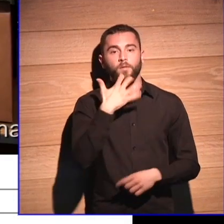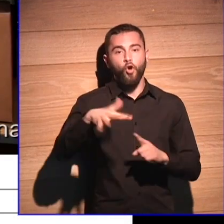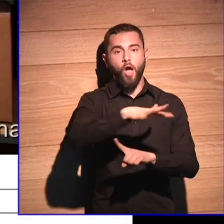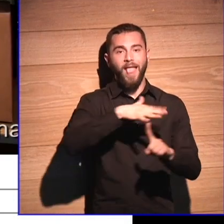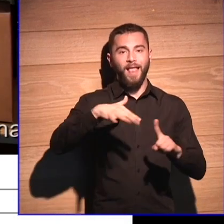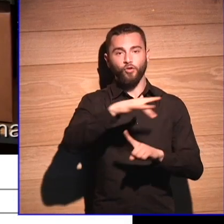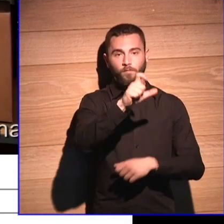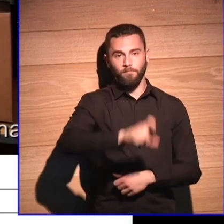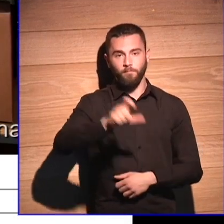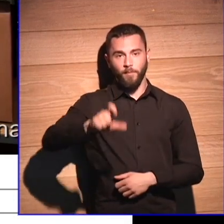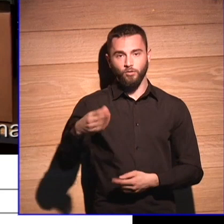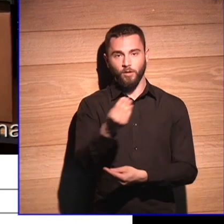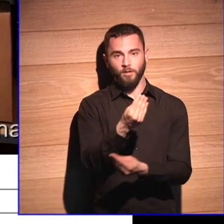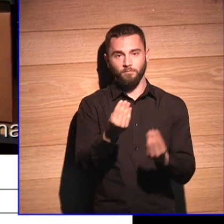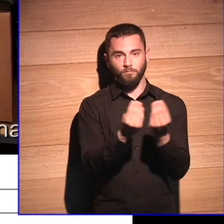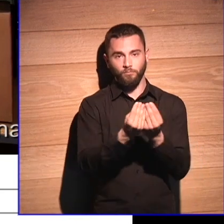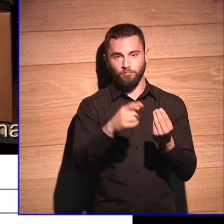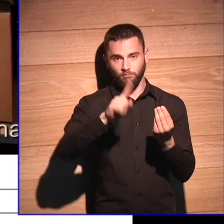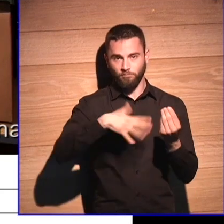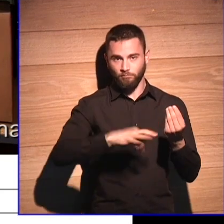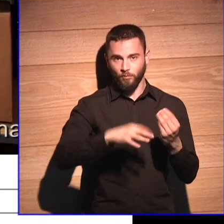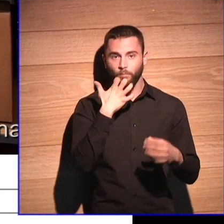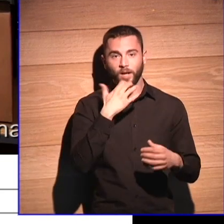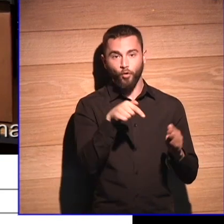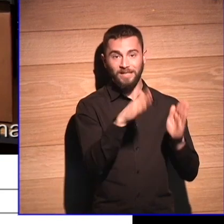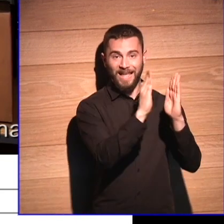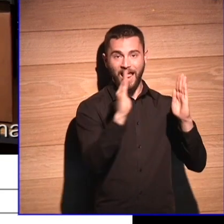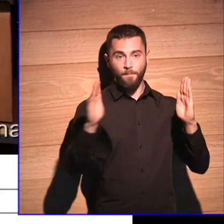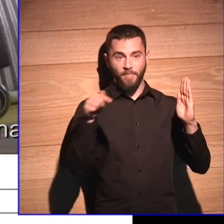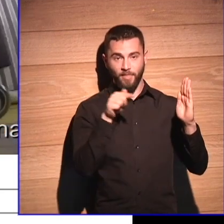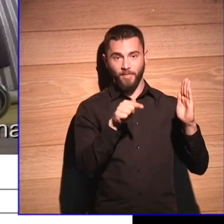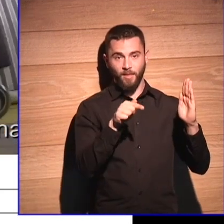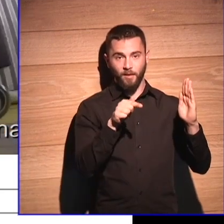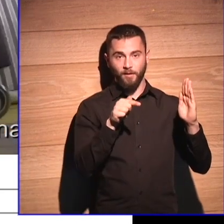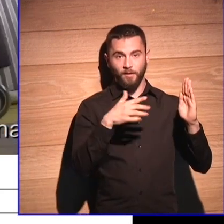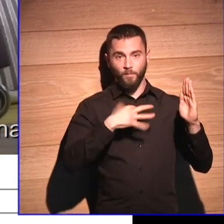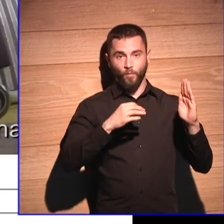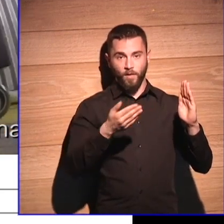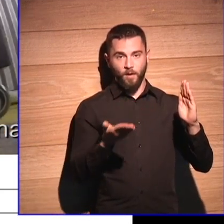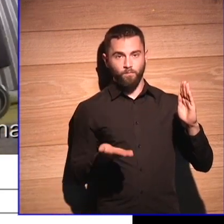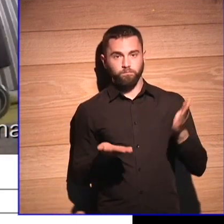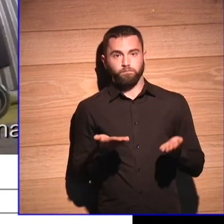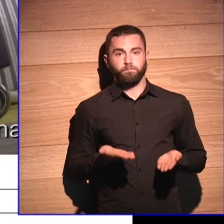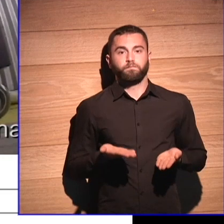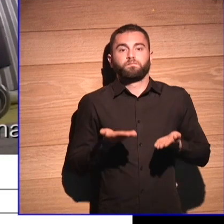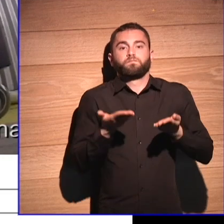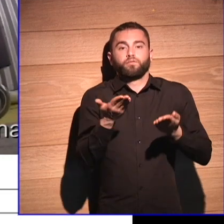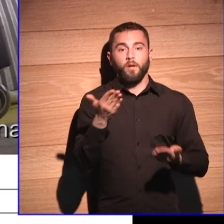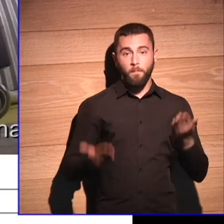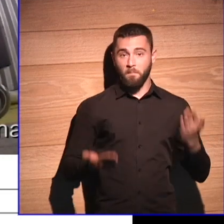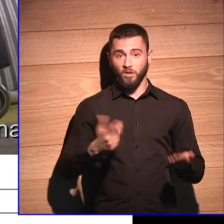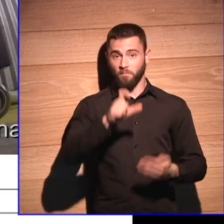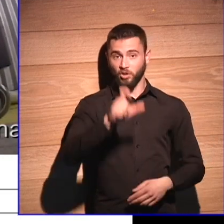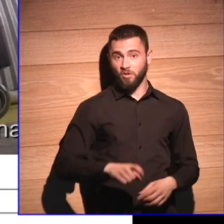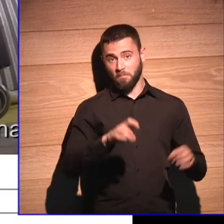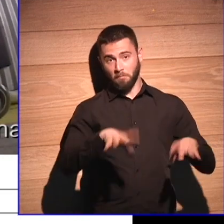pueden trabajar las personas. Por ejemplo, en este almacén, pues es capaz de levantar bultos más o menos del peso que levantaría una